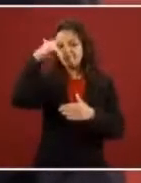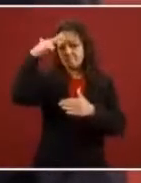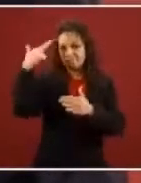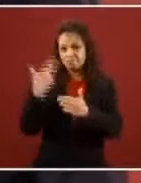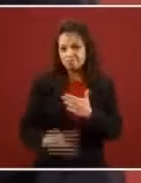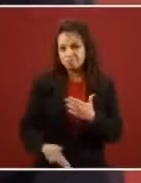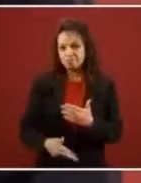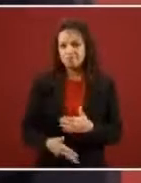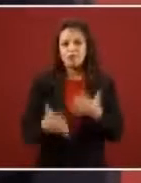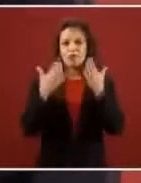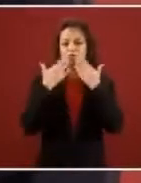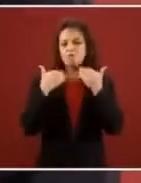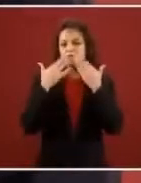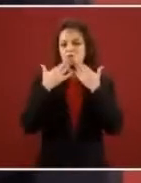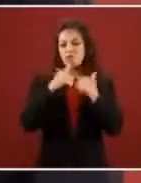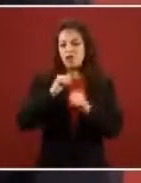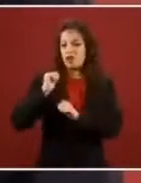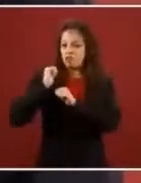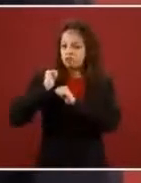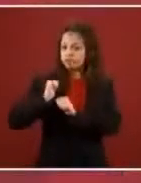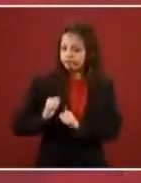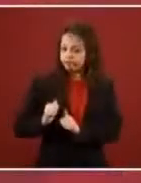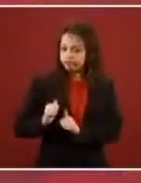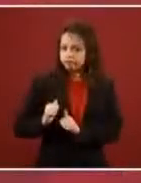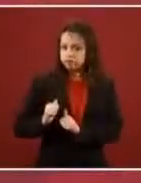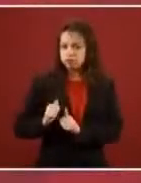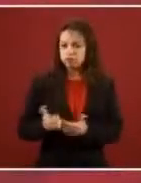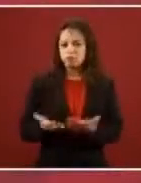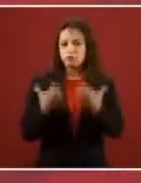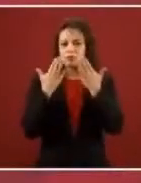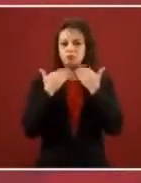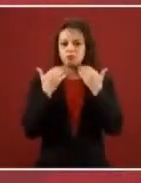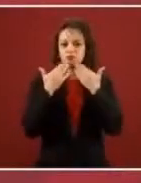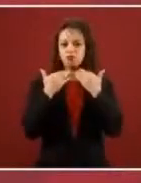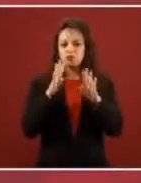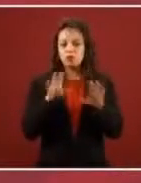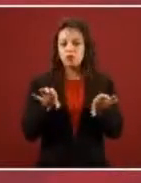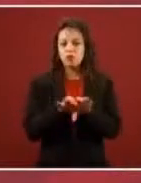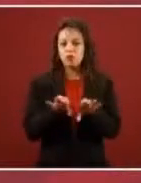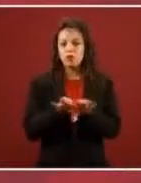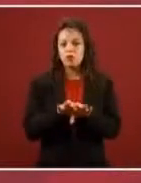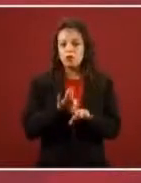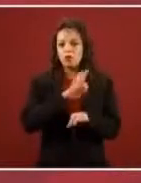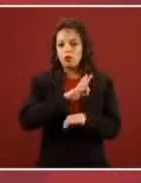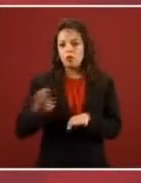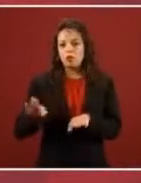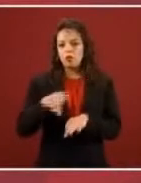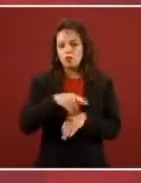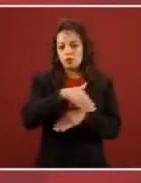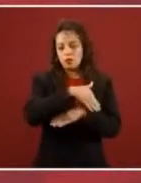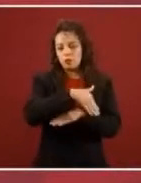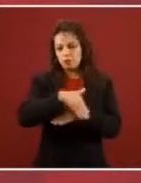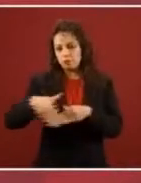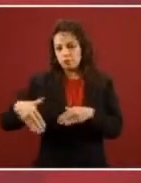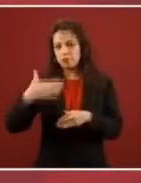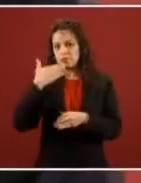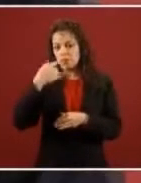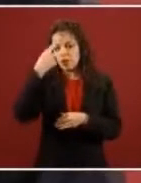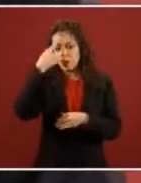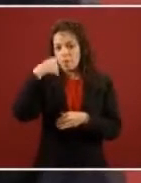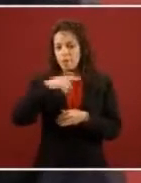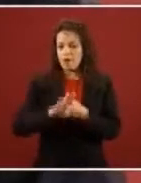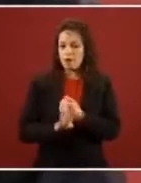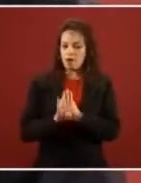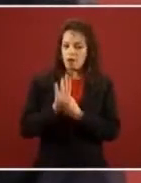no había una línea que dividiera, una frontera que dividiera la autoridad con